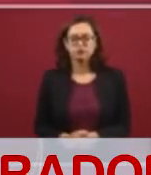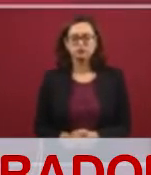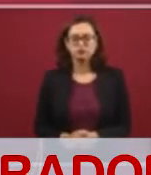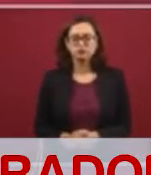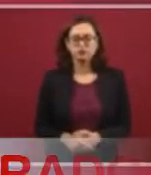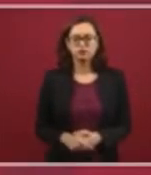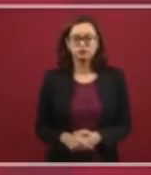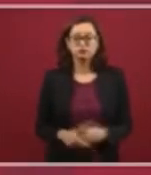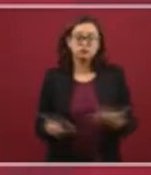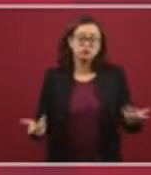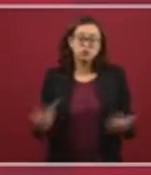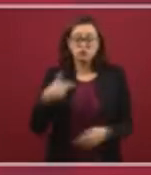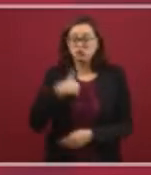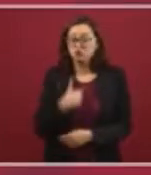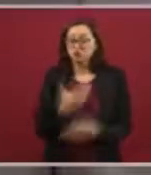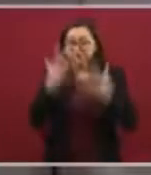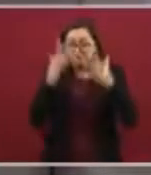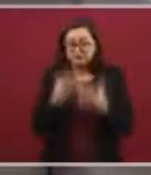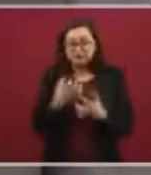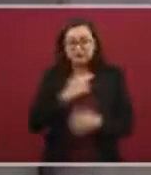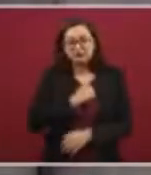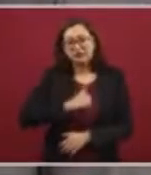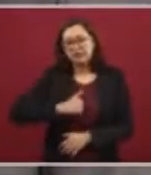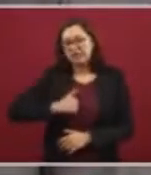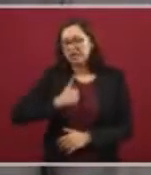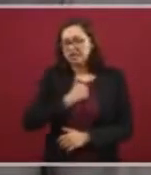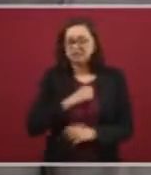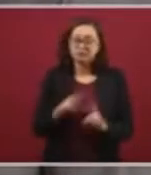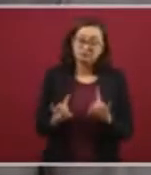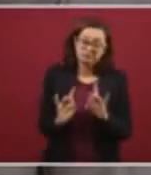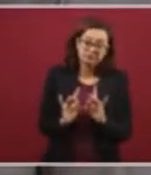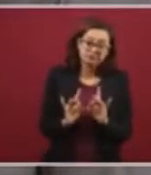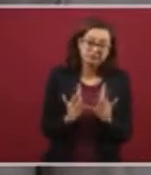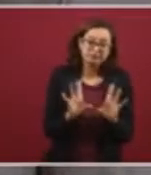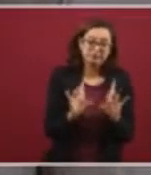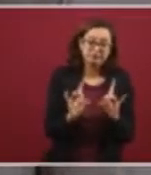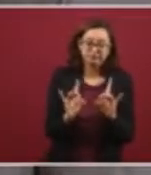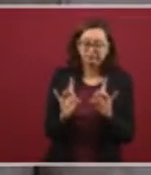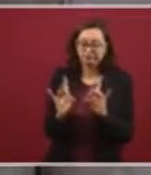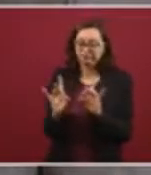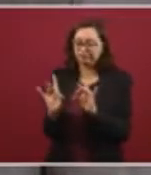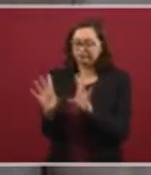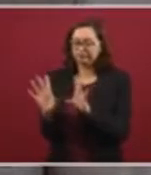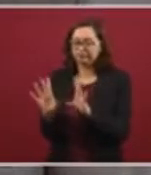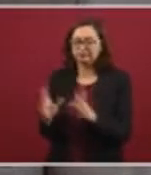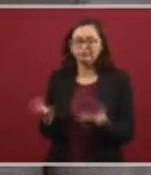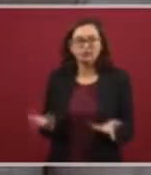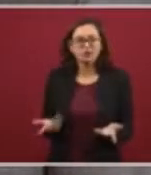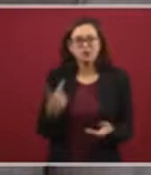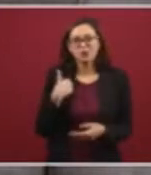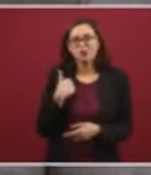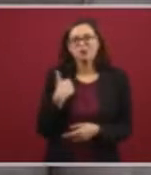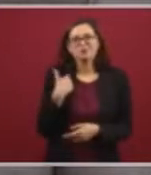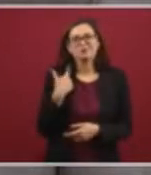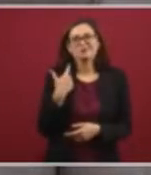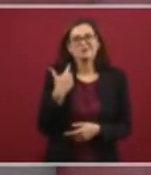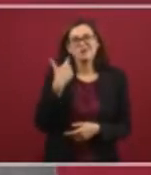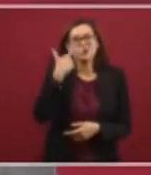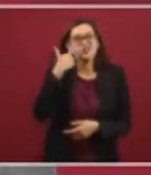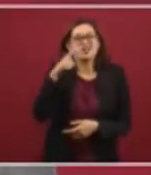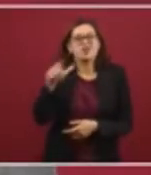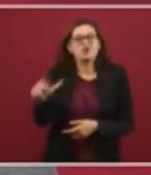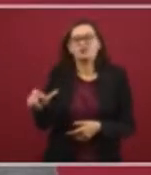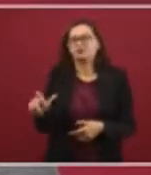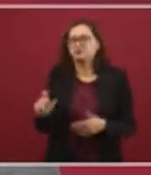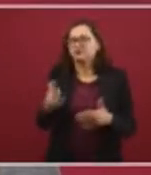este se den de estos casos yo no quiero que nadie esté en la cárcel